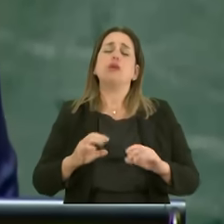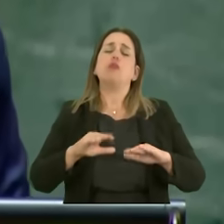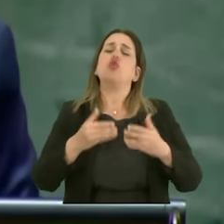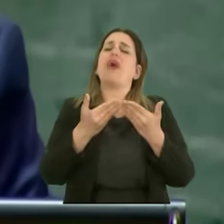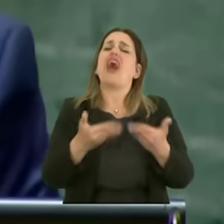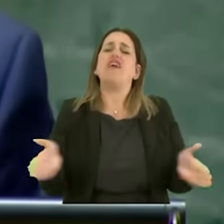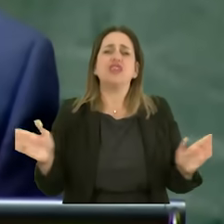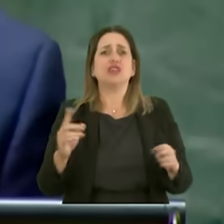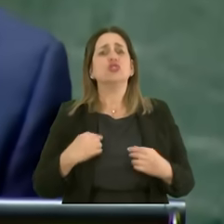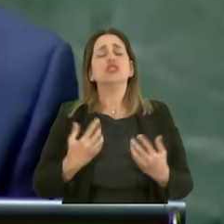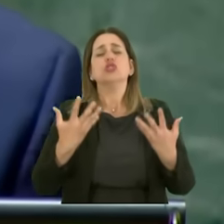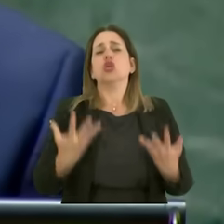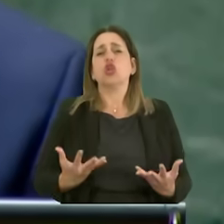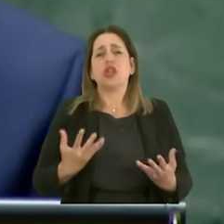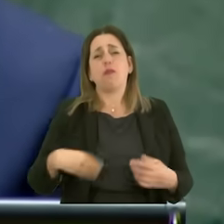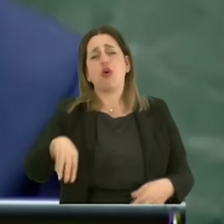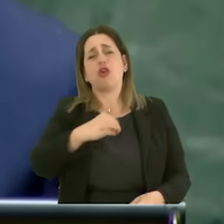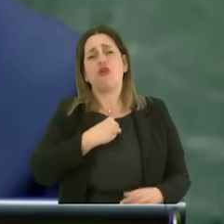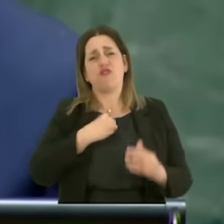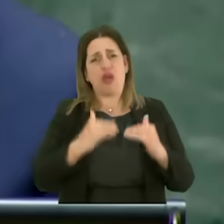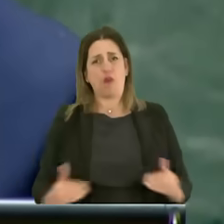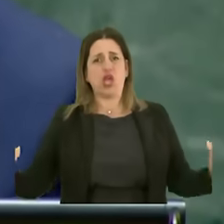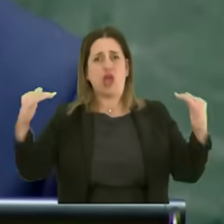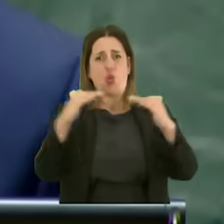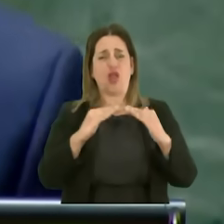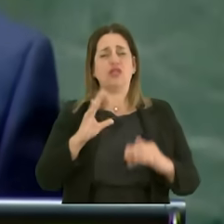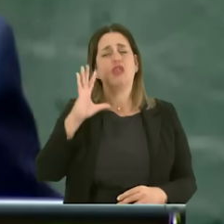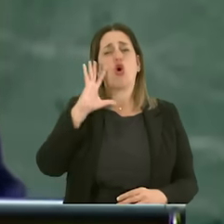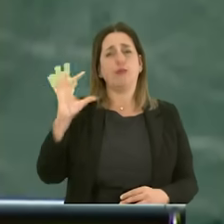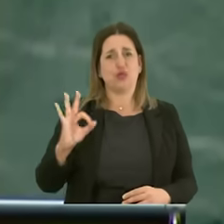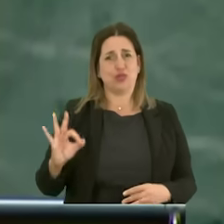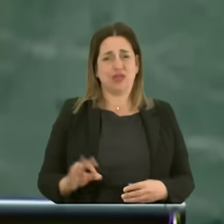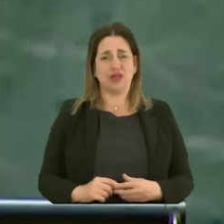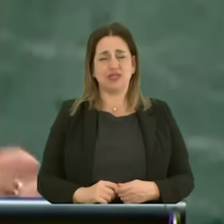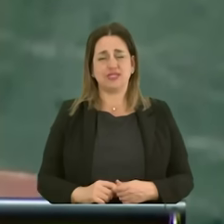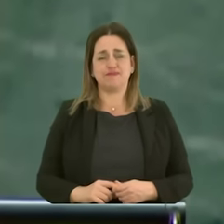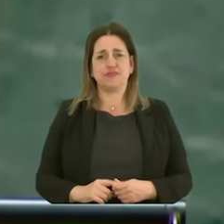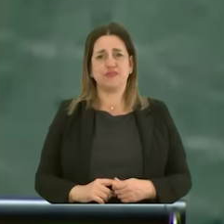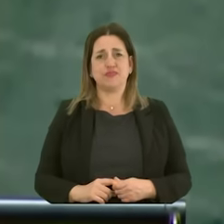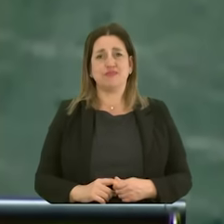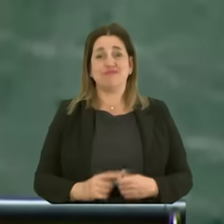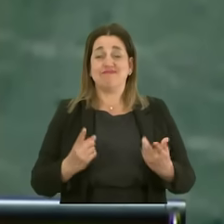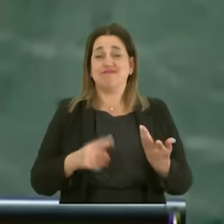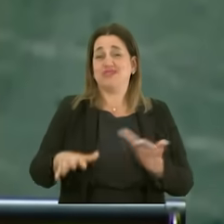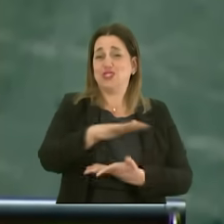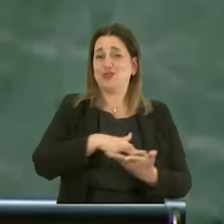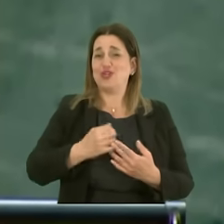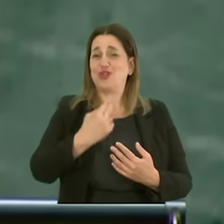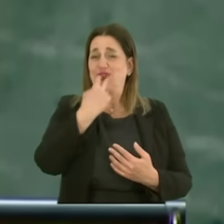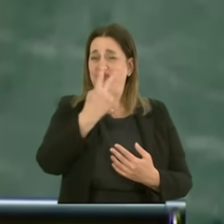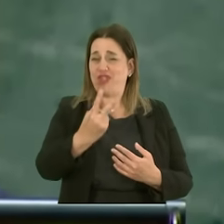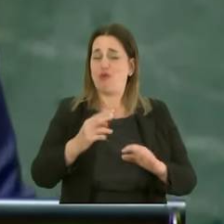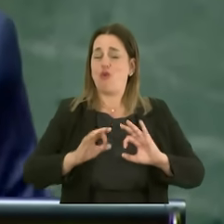creemos en la igualdad de oportunidades la contracara de esto es claro